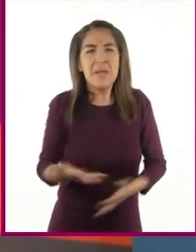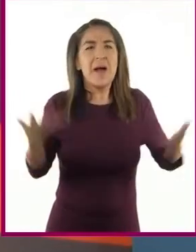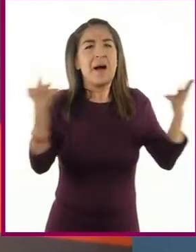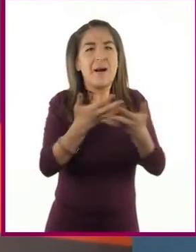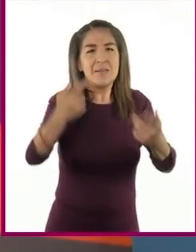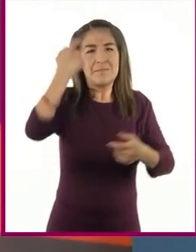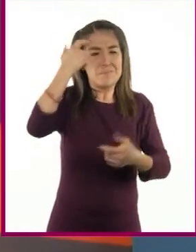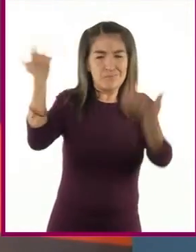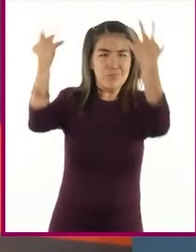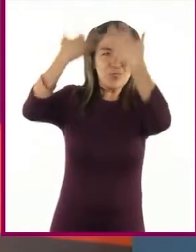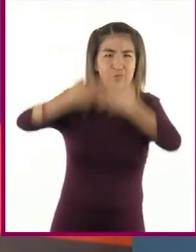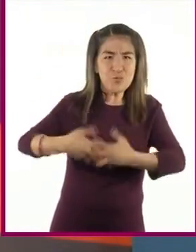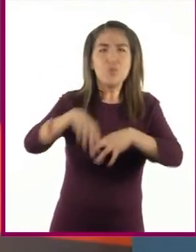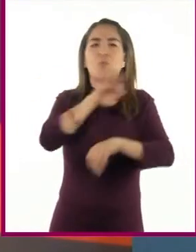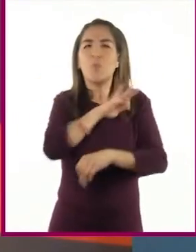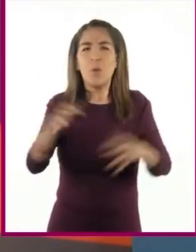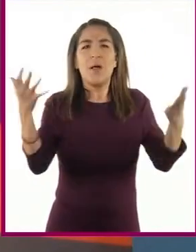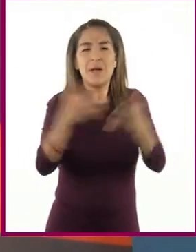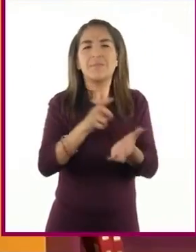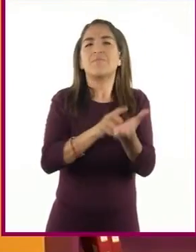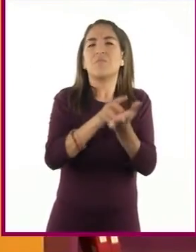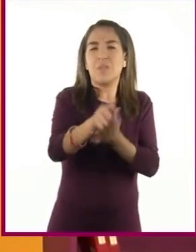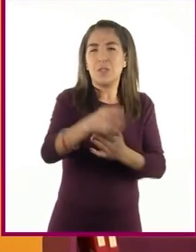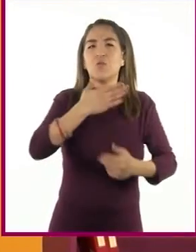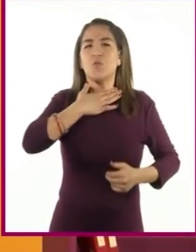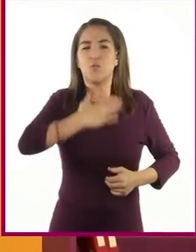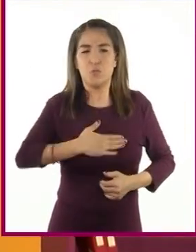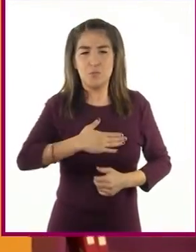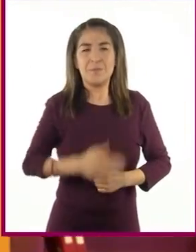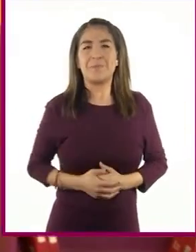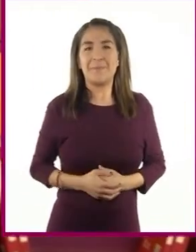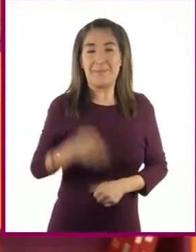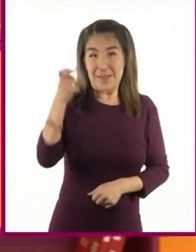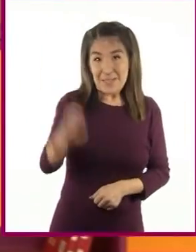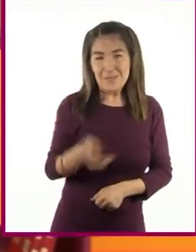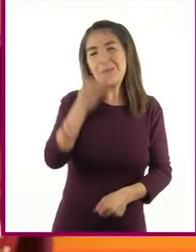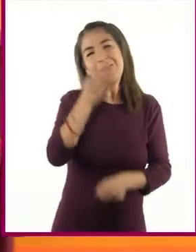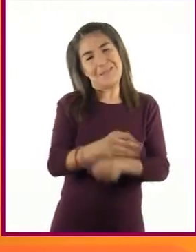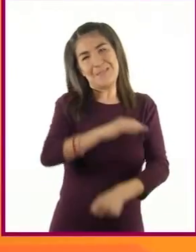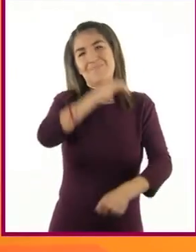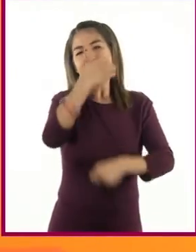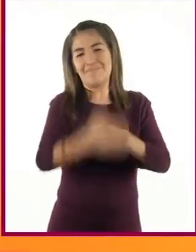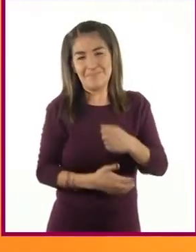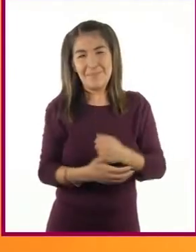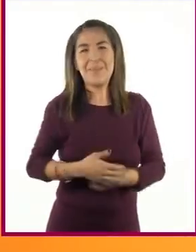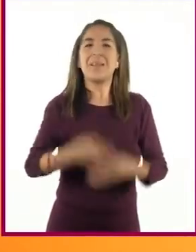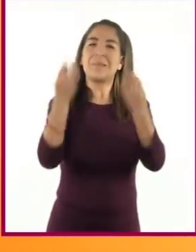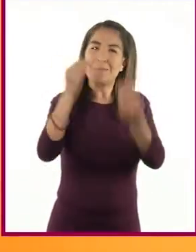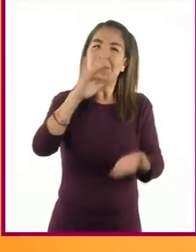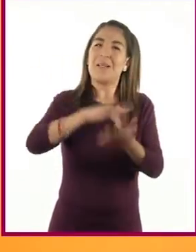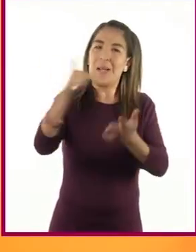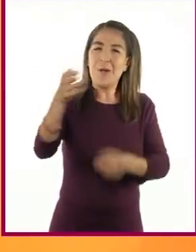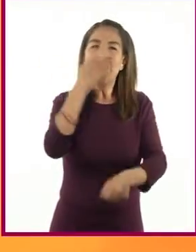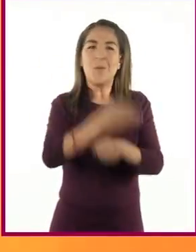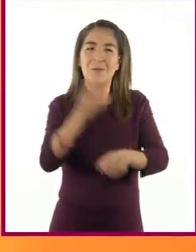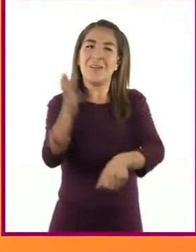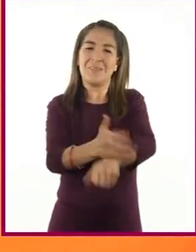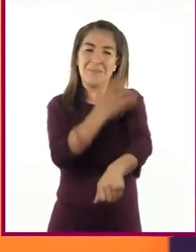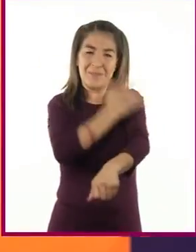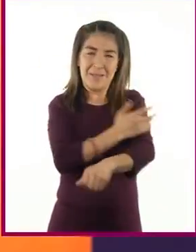sociedades mucho más justas. Con esto nos despedimos y les damos las gracias por